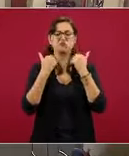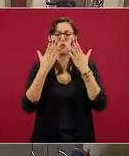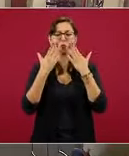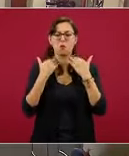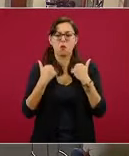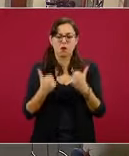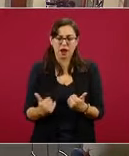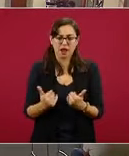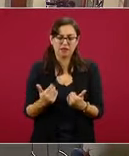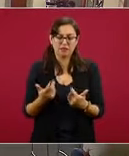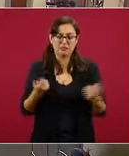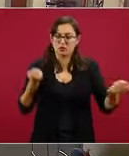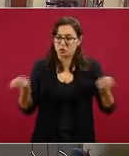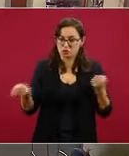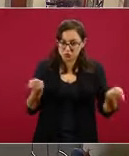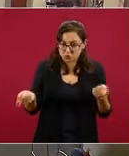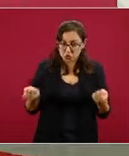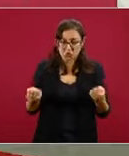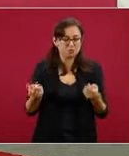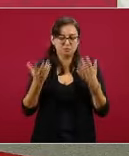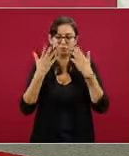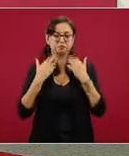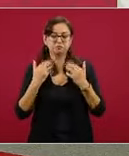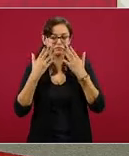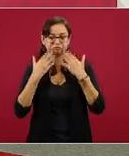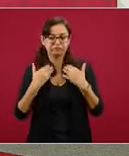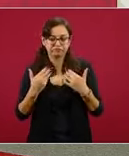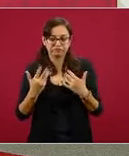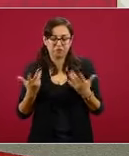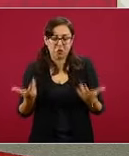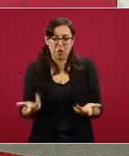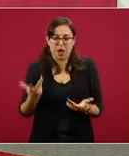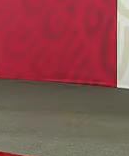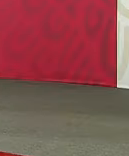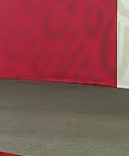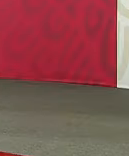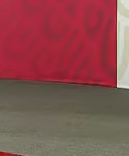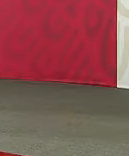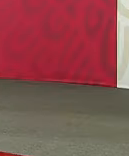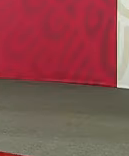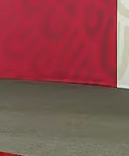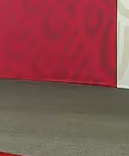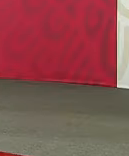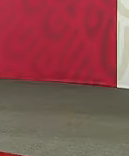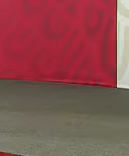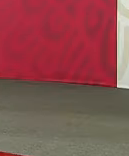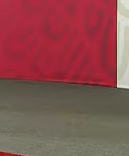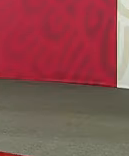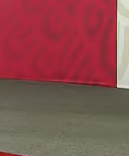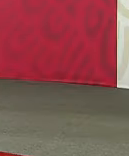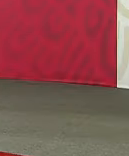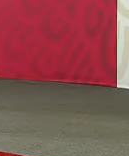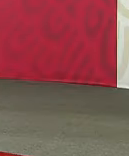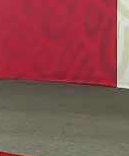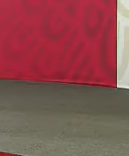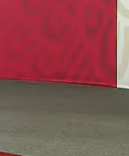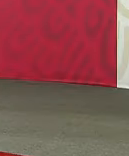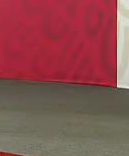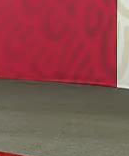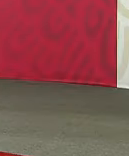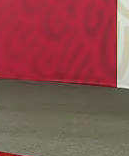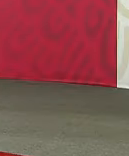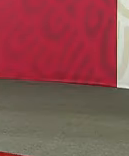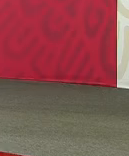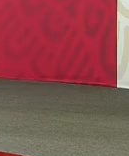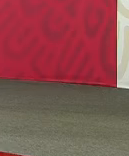tratar de frenar o limitar la mitigación. Aquí lo importante es que independientemente de dónde residamos, en estados del norte, del